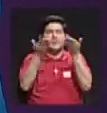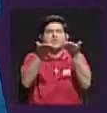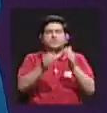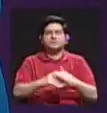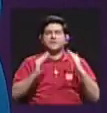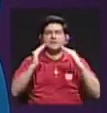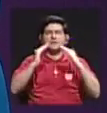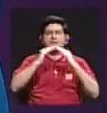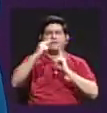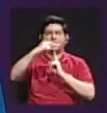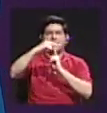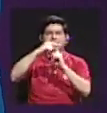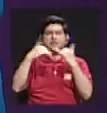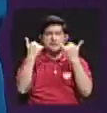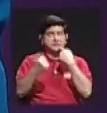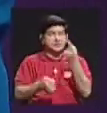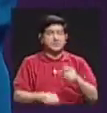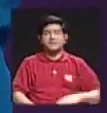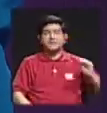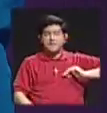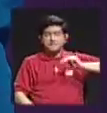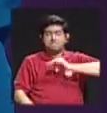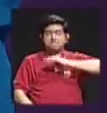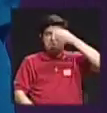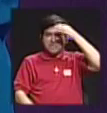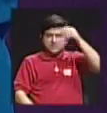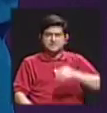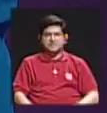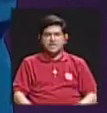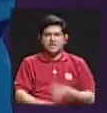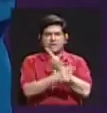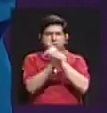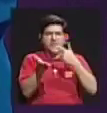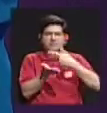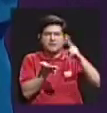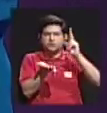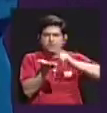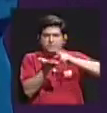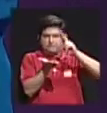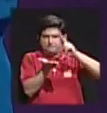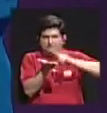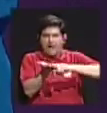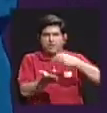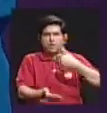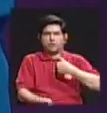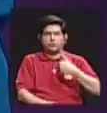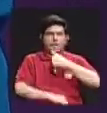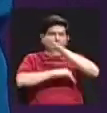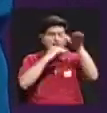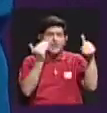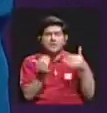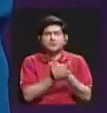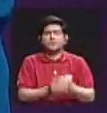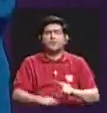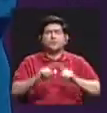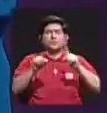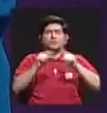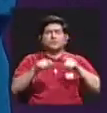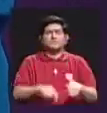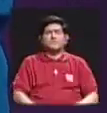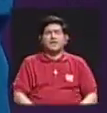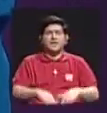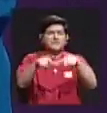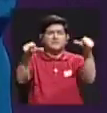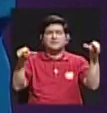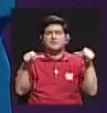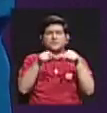iglesia? Ya mencionaba el Ministerio de Cultura, hay exenciones fiscales para todo lo que son bienes inmuebles.